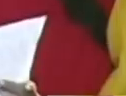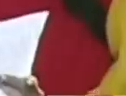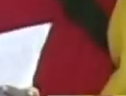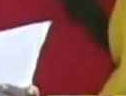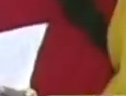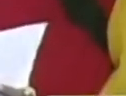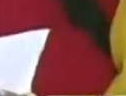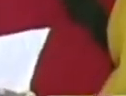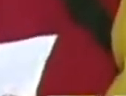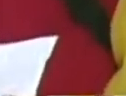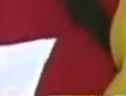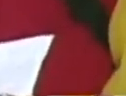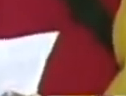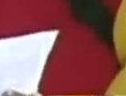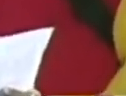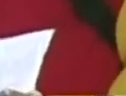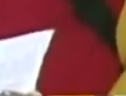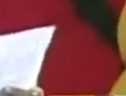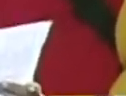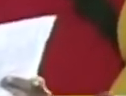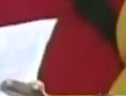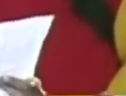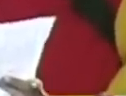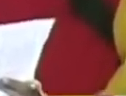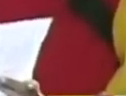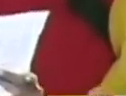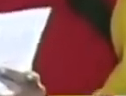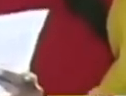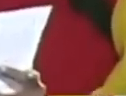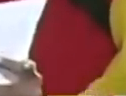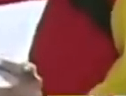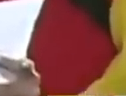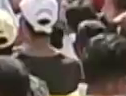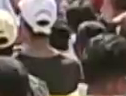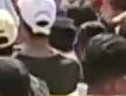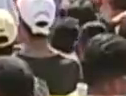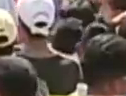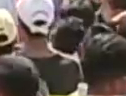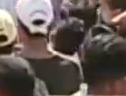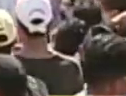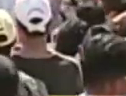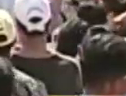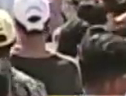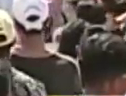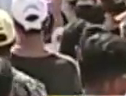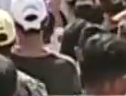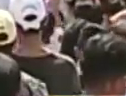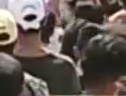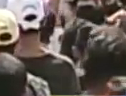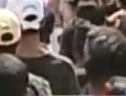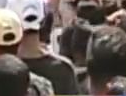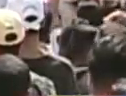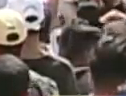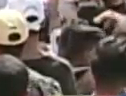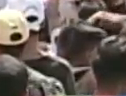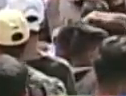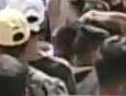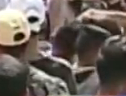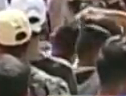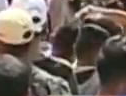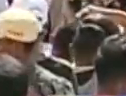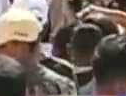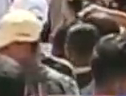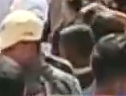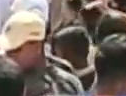Presidente, las mujeres jóvenes, patriotas, luchadoras, comprometidas, estamos una vez más mostrando nuestro profundo y radical